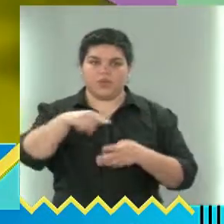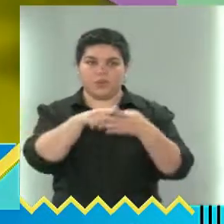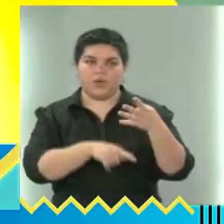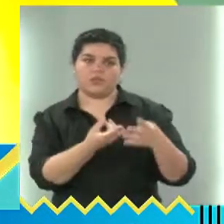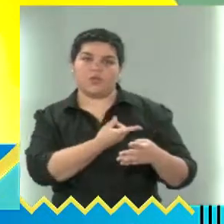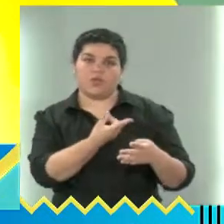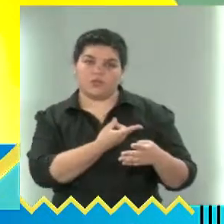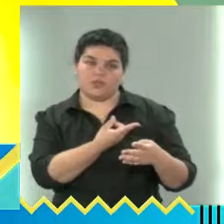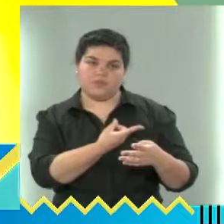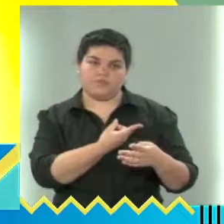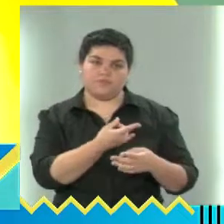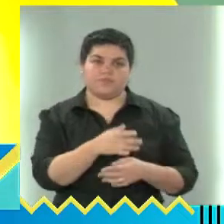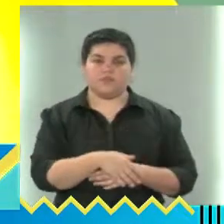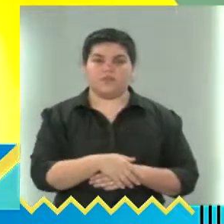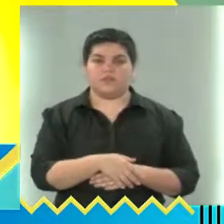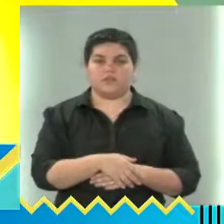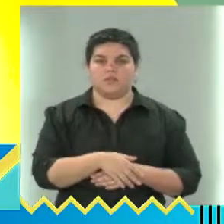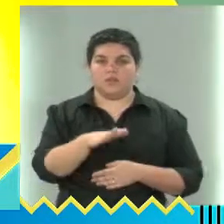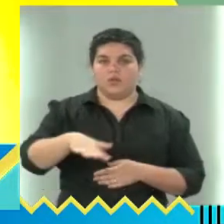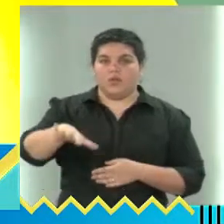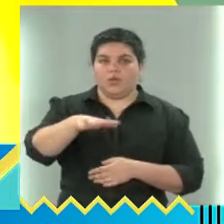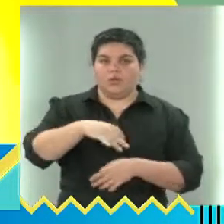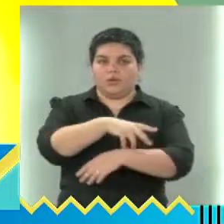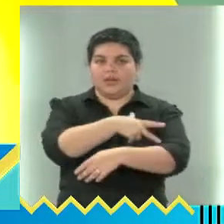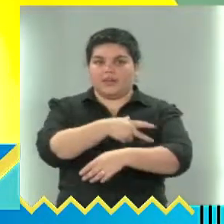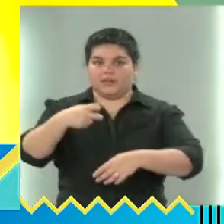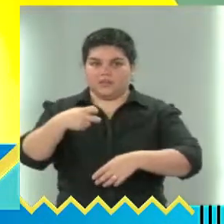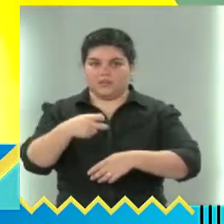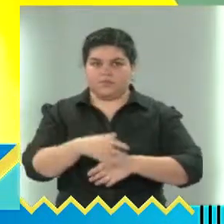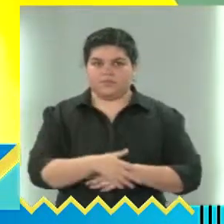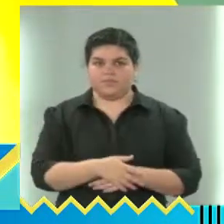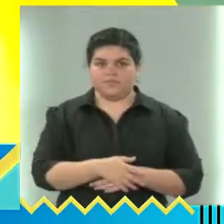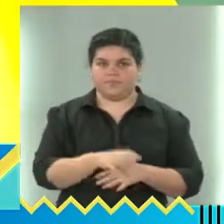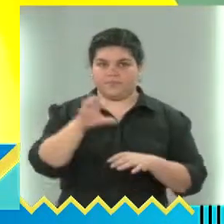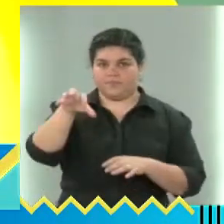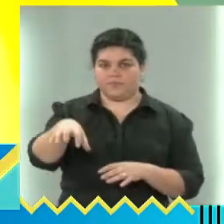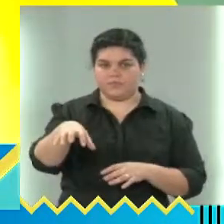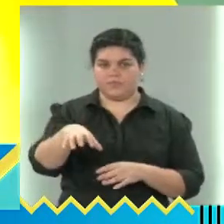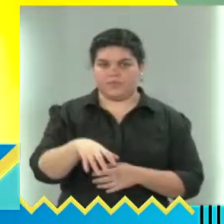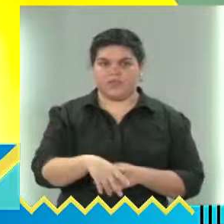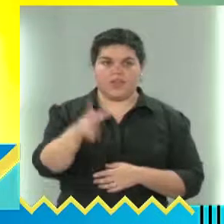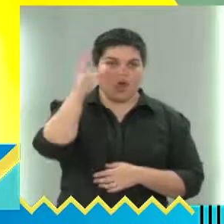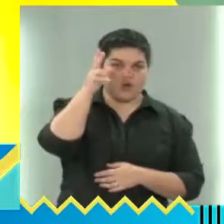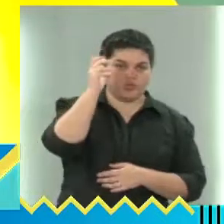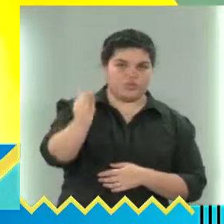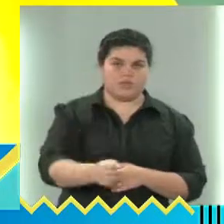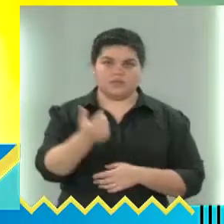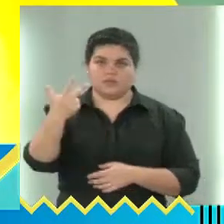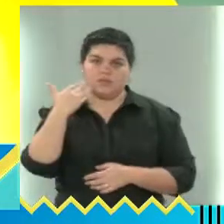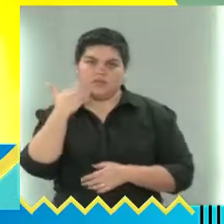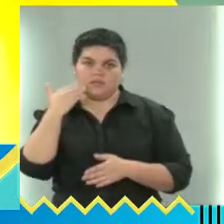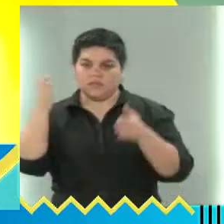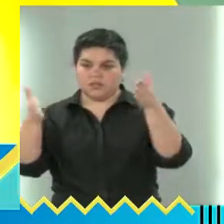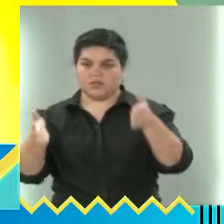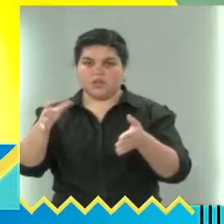Sí, ahí el lugar para extracción nosotros tenemos nodos. El lugar de extracción de las 8 hasta las 15 en el Centro